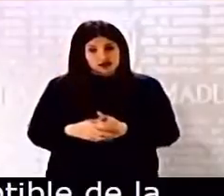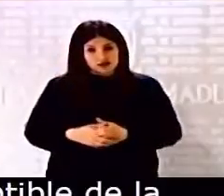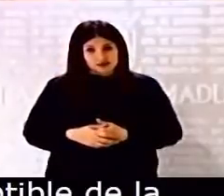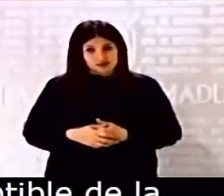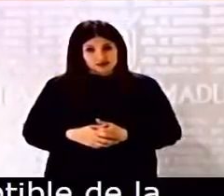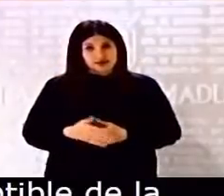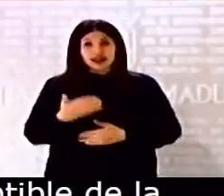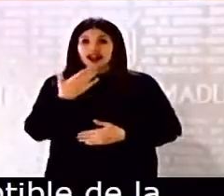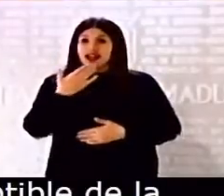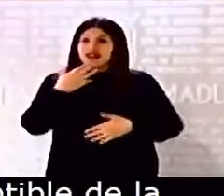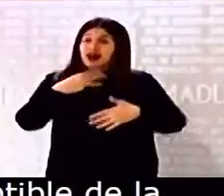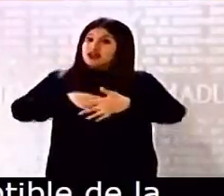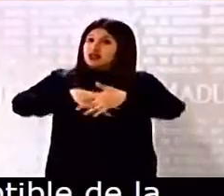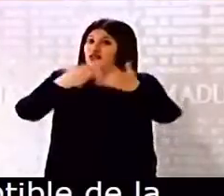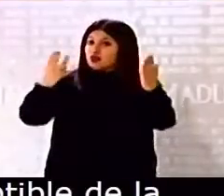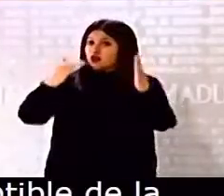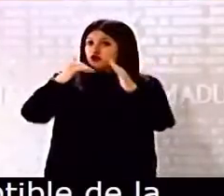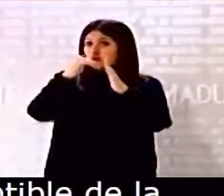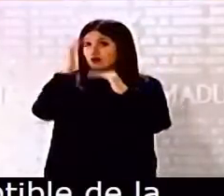Mayores de 18 años,